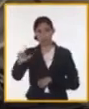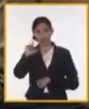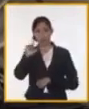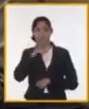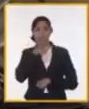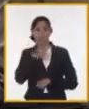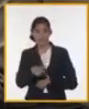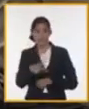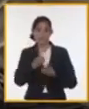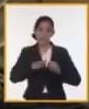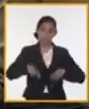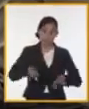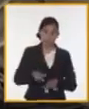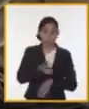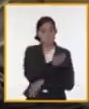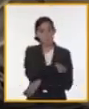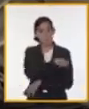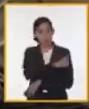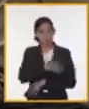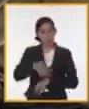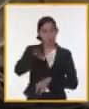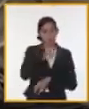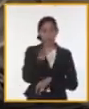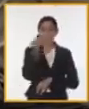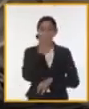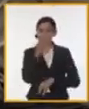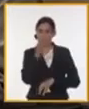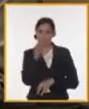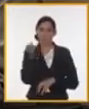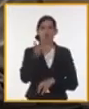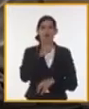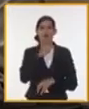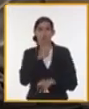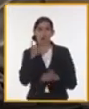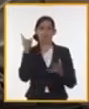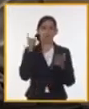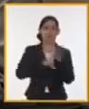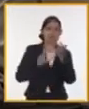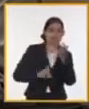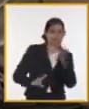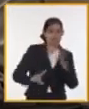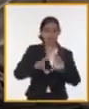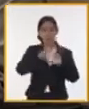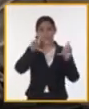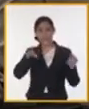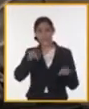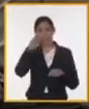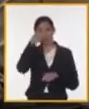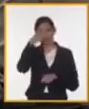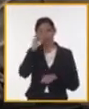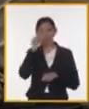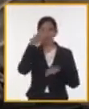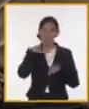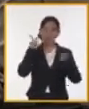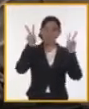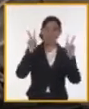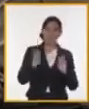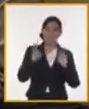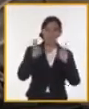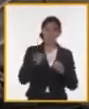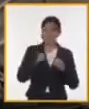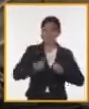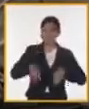electroenergética, la situación del abasto de agua, los alimentos y otros temas que pudieran también estar aquí, ese reflejo coherente, crítico